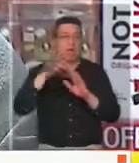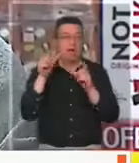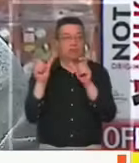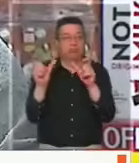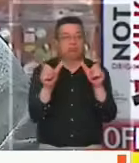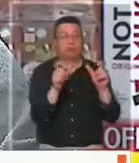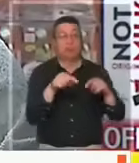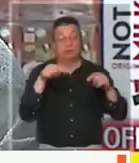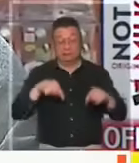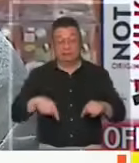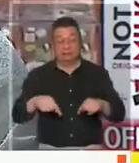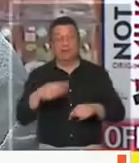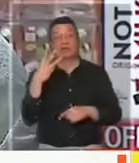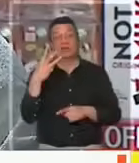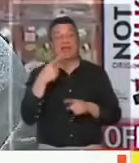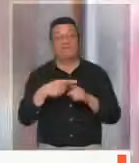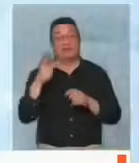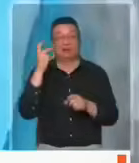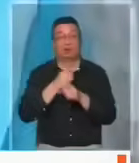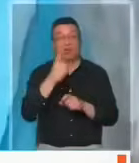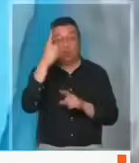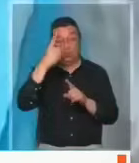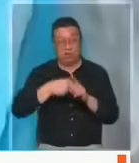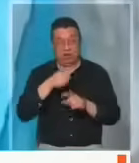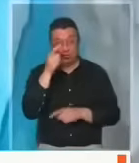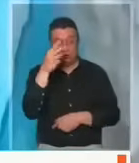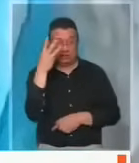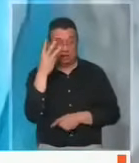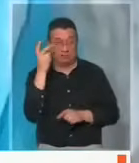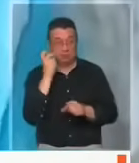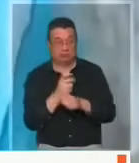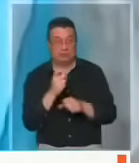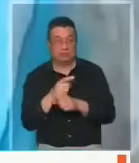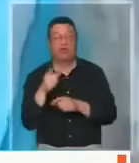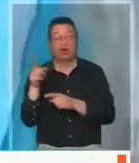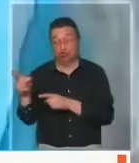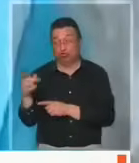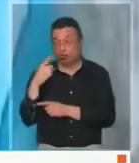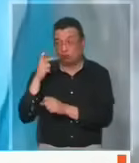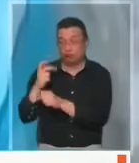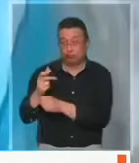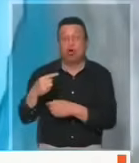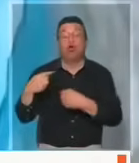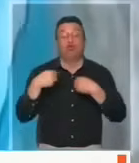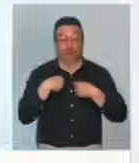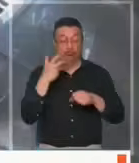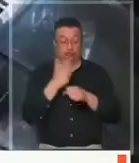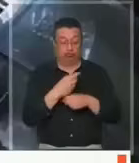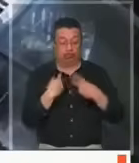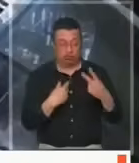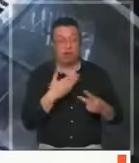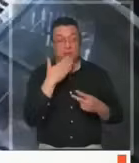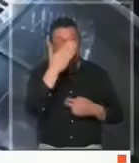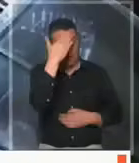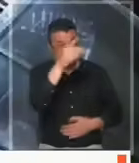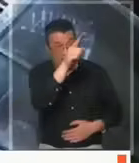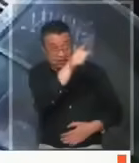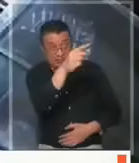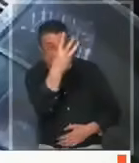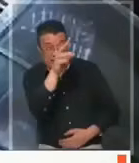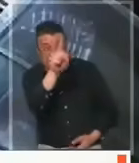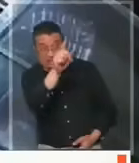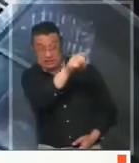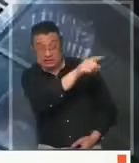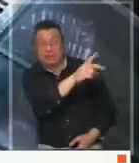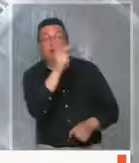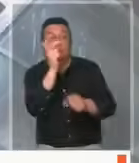este, tres veces, en el último mes, en octubre. Ellos ya habían sufrido un par de robos, nosotros otro par de robos. El local de al frente, los tres que están ahí,